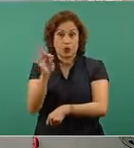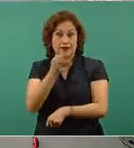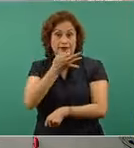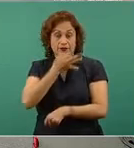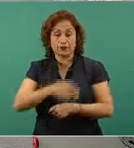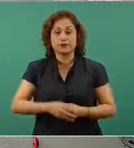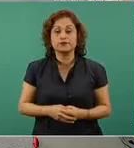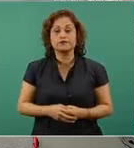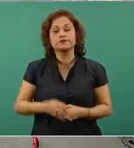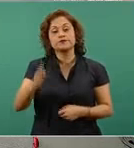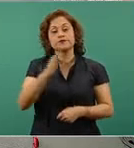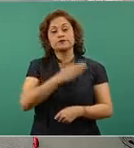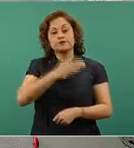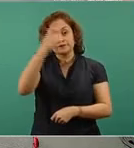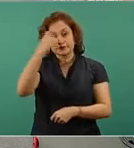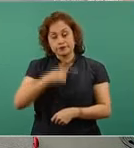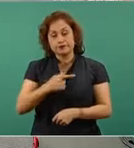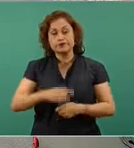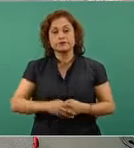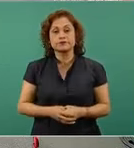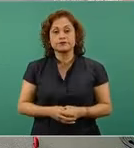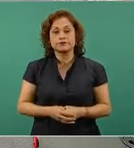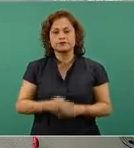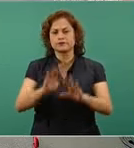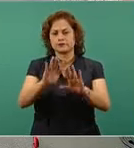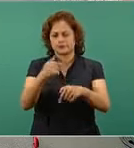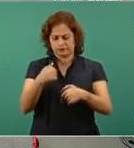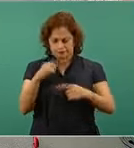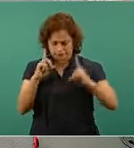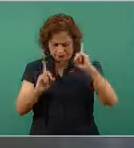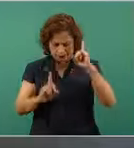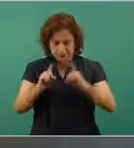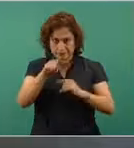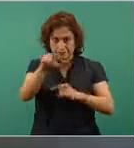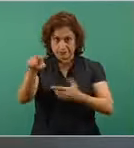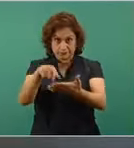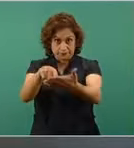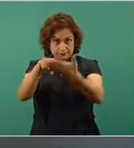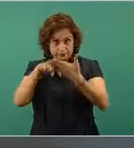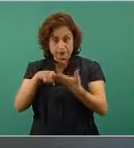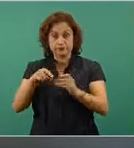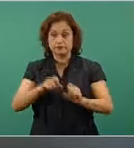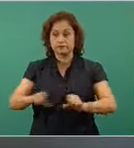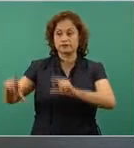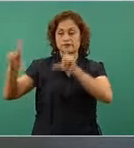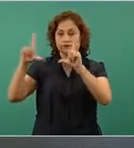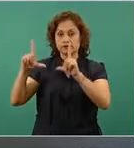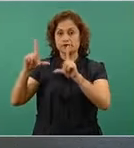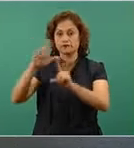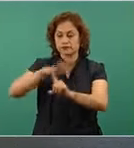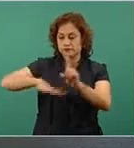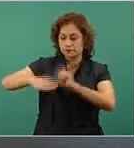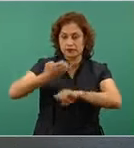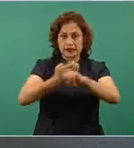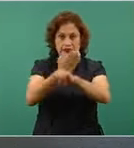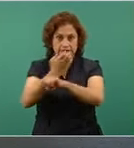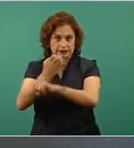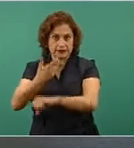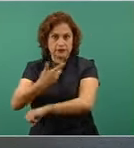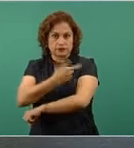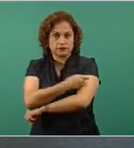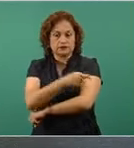Buenas noches, Arturo Contreras de pie de página. Entonces, una duda sobre lo que presentan ahora sobre los estados en los que se va a vacunar. Digamos,